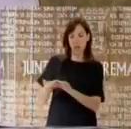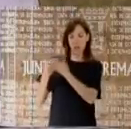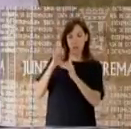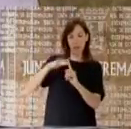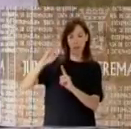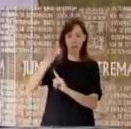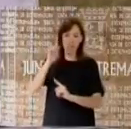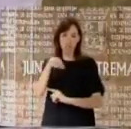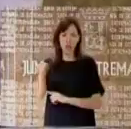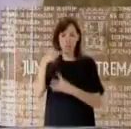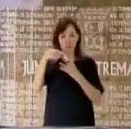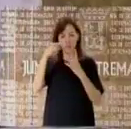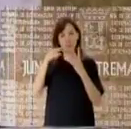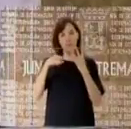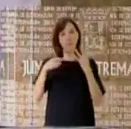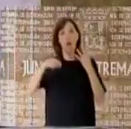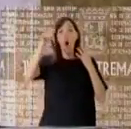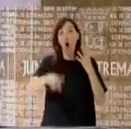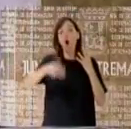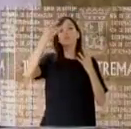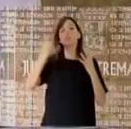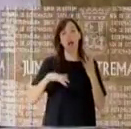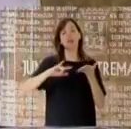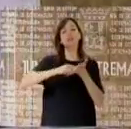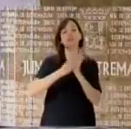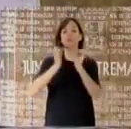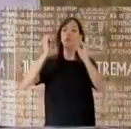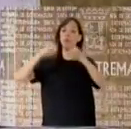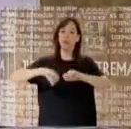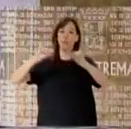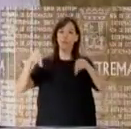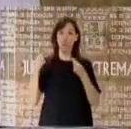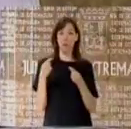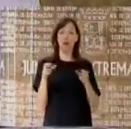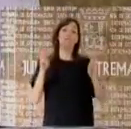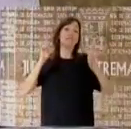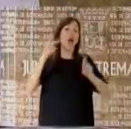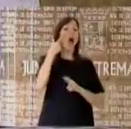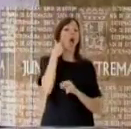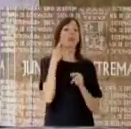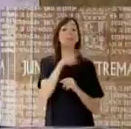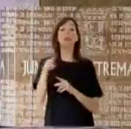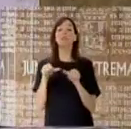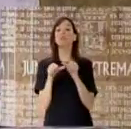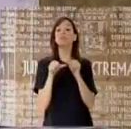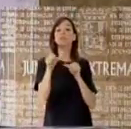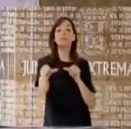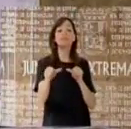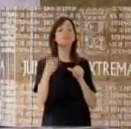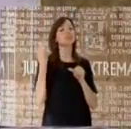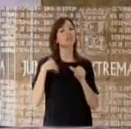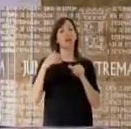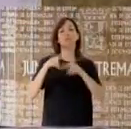todos y cada uno de los pasos. Hoy se firma el convenio y esperemos que en los próximos meses podemos estar licitando las